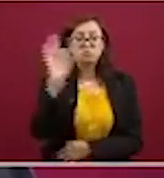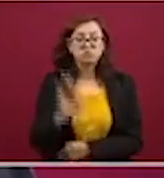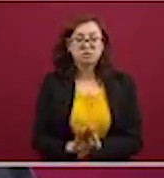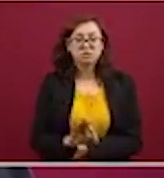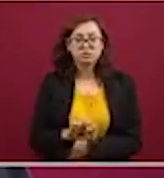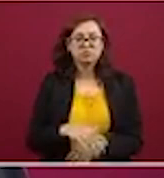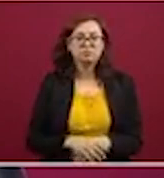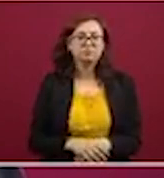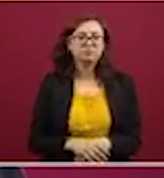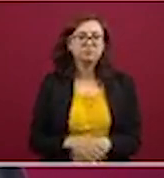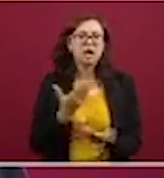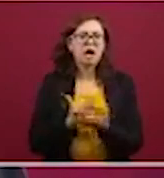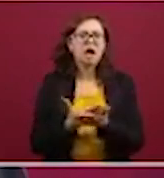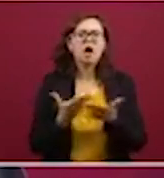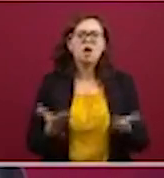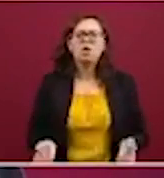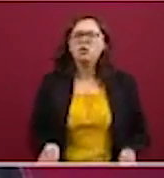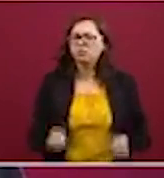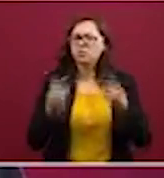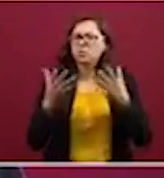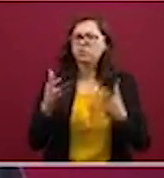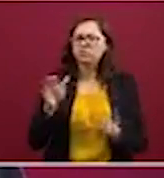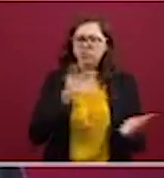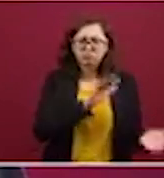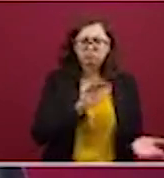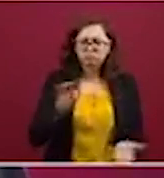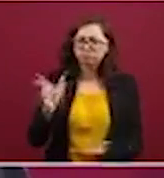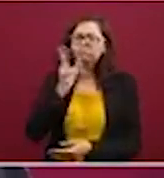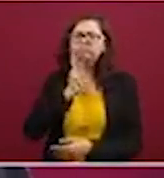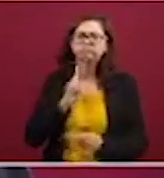te están robando cuatro mil barriles diarios